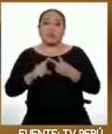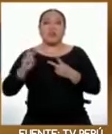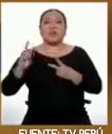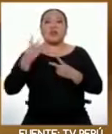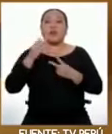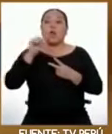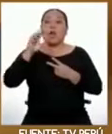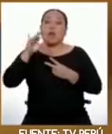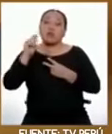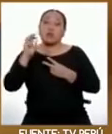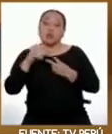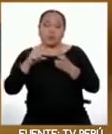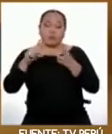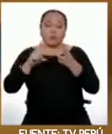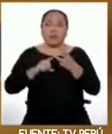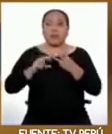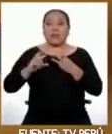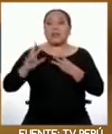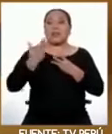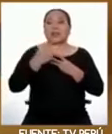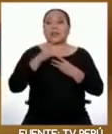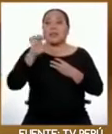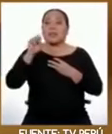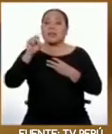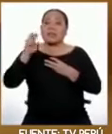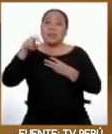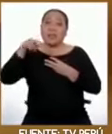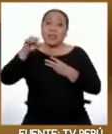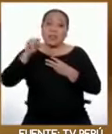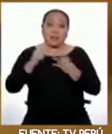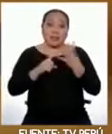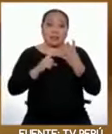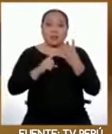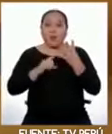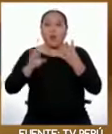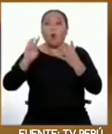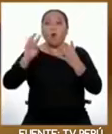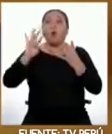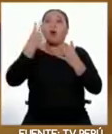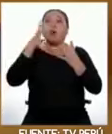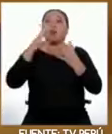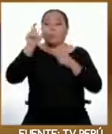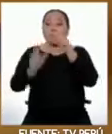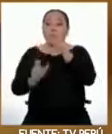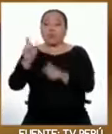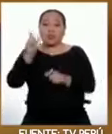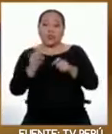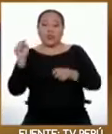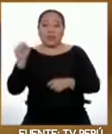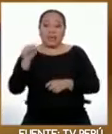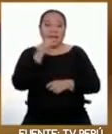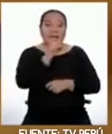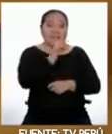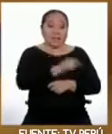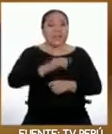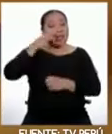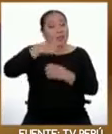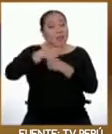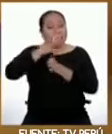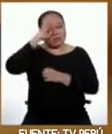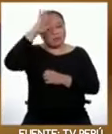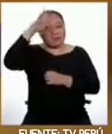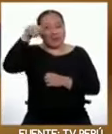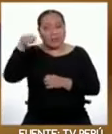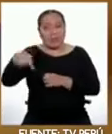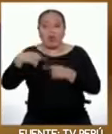lugar, los actos. En tercer lugar, las escenas. Y luego, nuestros personajes, las personas ficticias que creamos